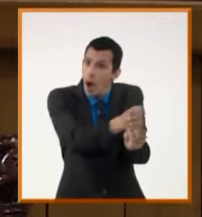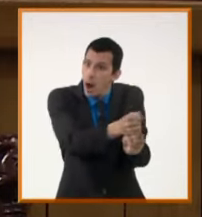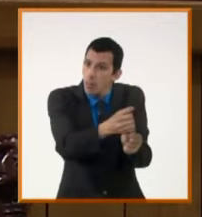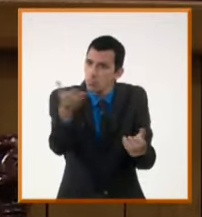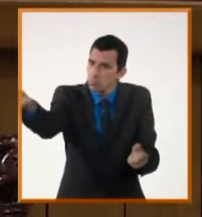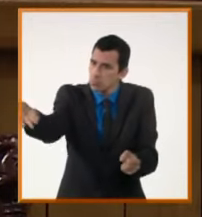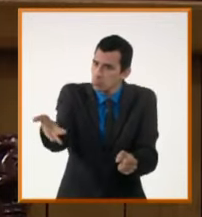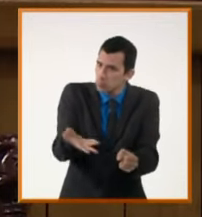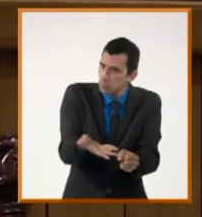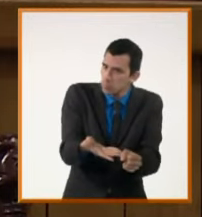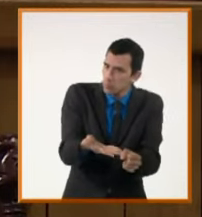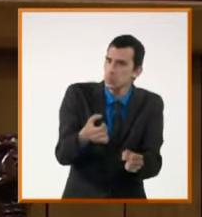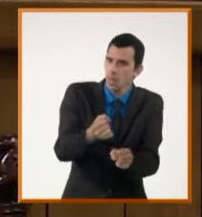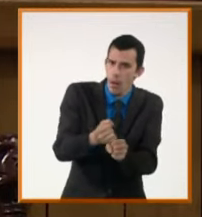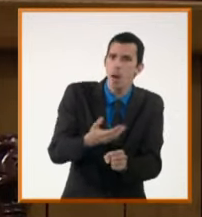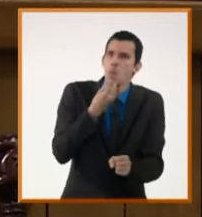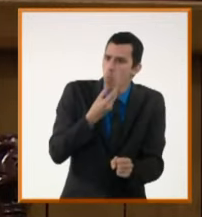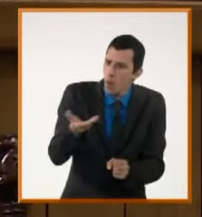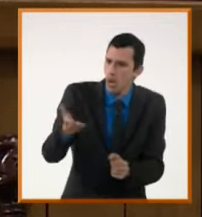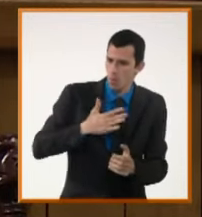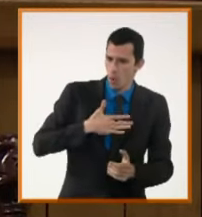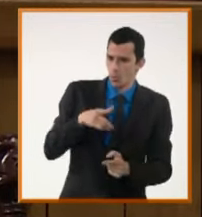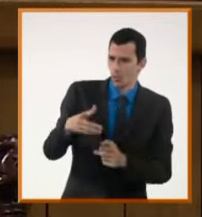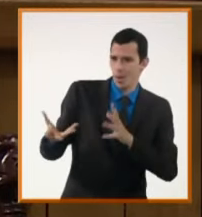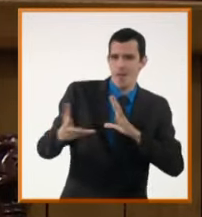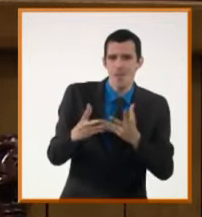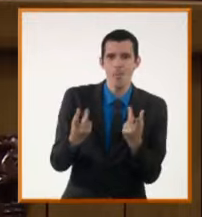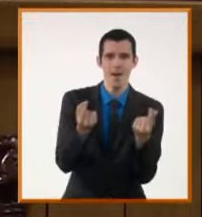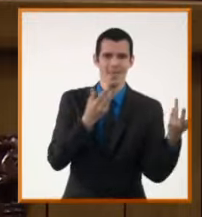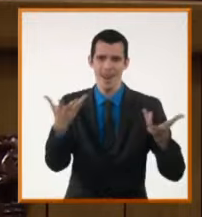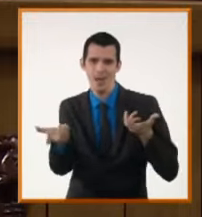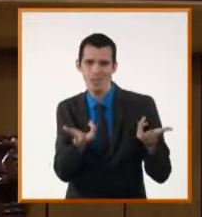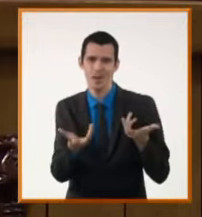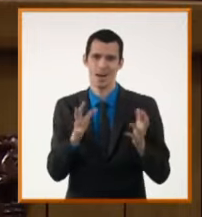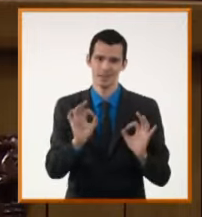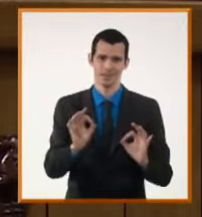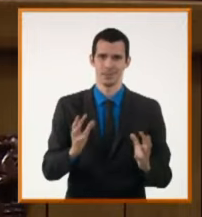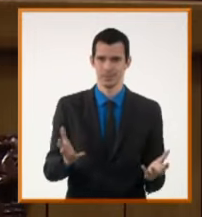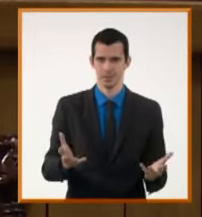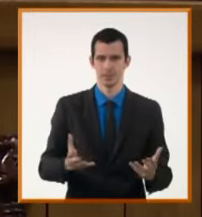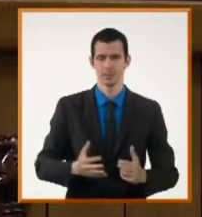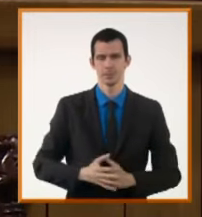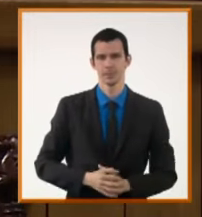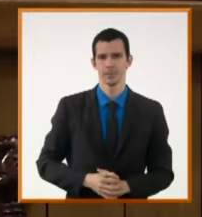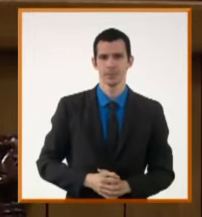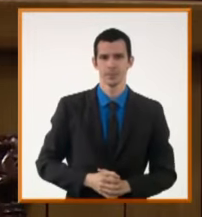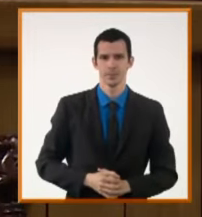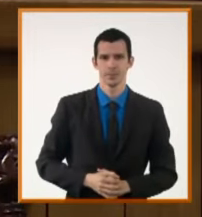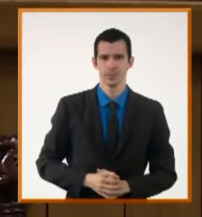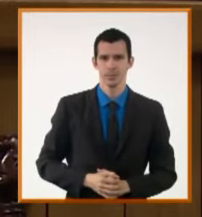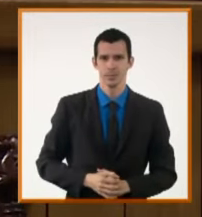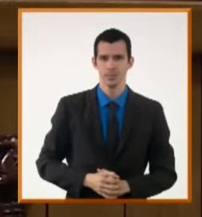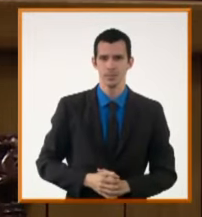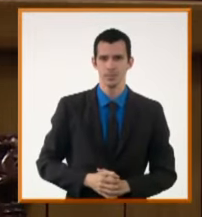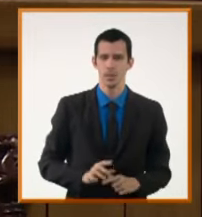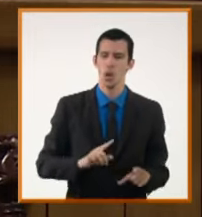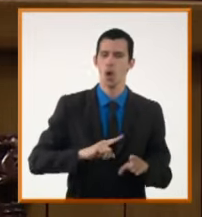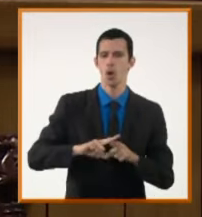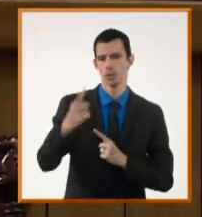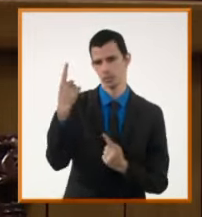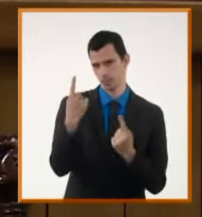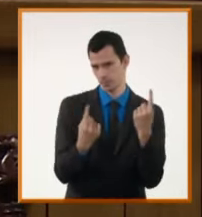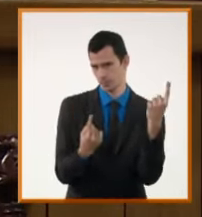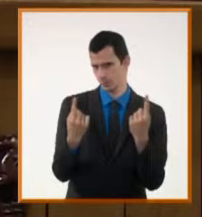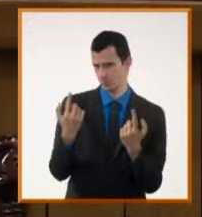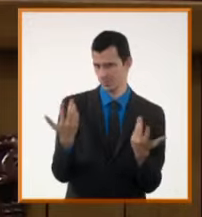también generar sus propios ingresos. Ahora, lo otro es buscar fórmulas diferentes. La ministra explicaba ahora en el Pleno del